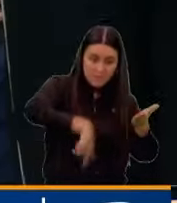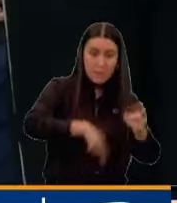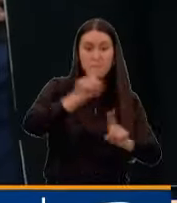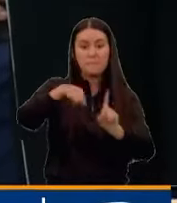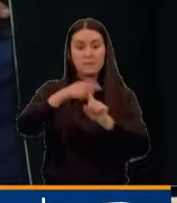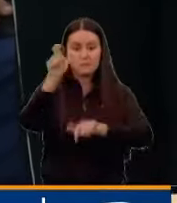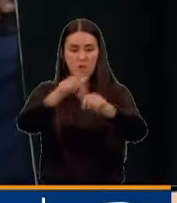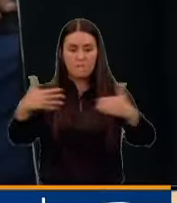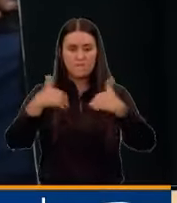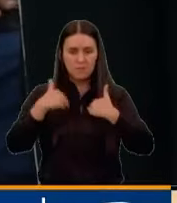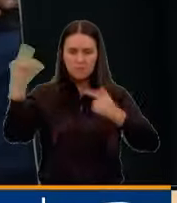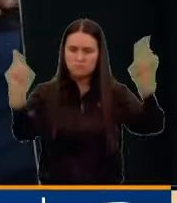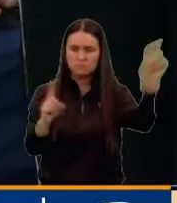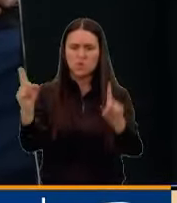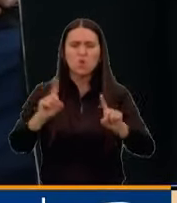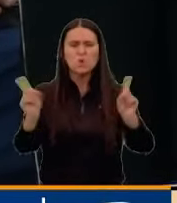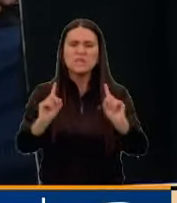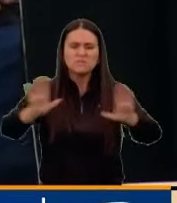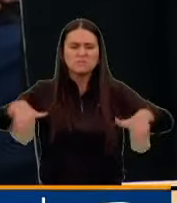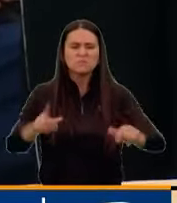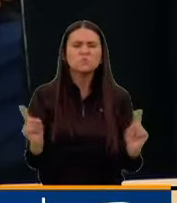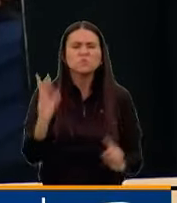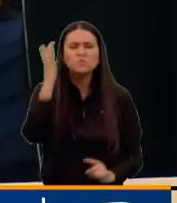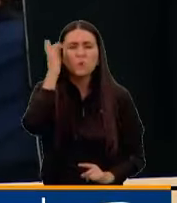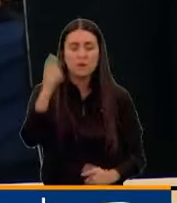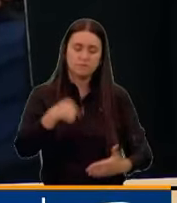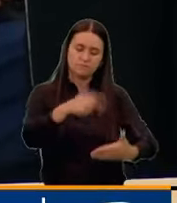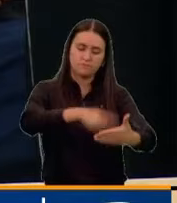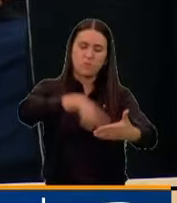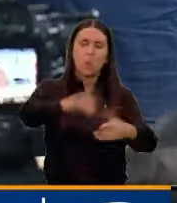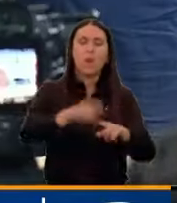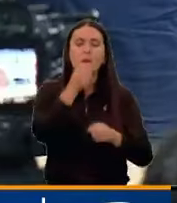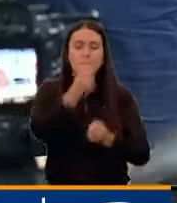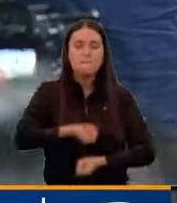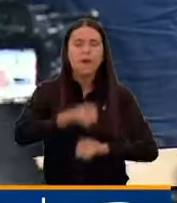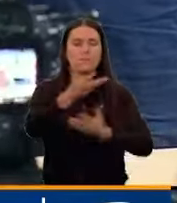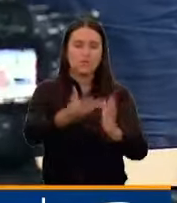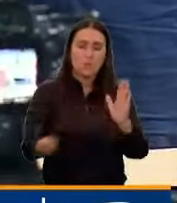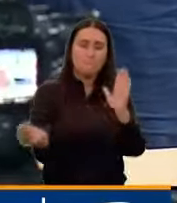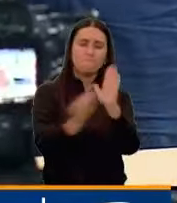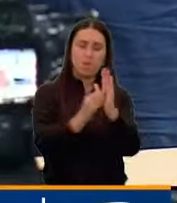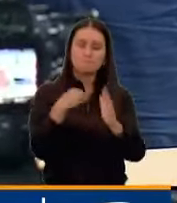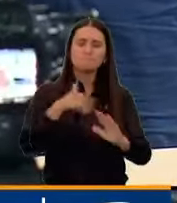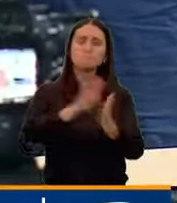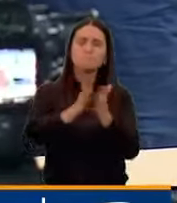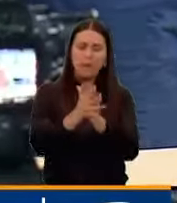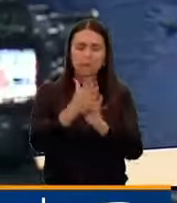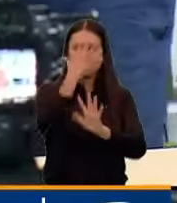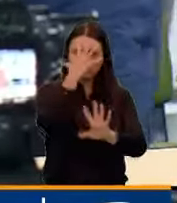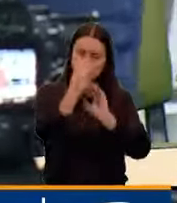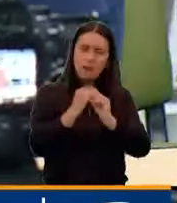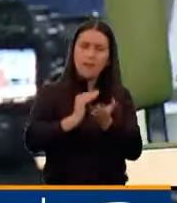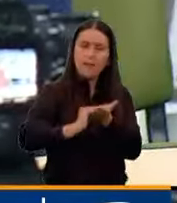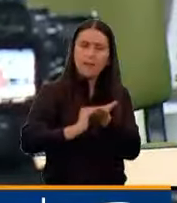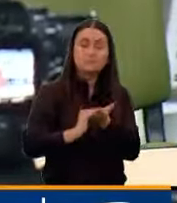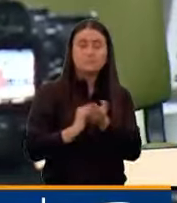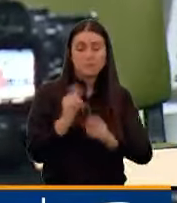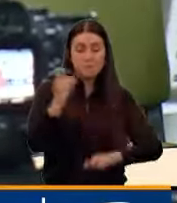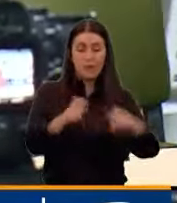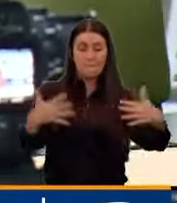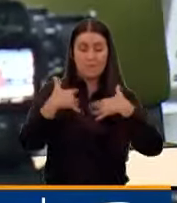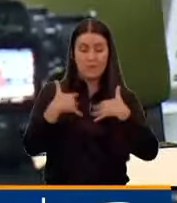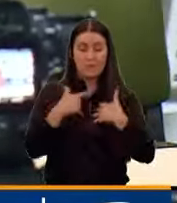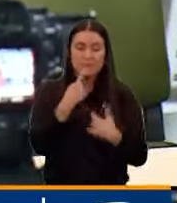acuerdo. El evento culminó con la firma del manifiesto de paz y reconciliación. Las víctimas expresaron su esperanza de que este